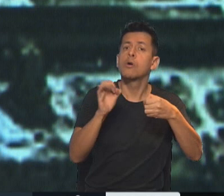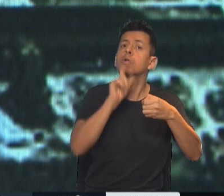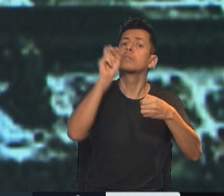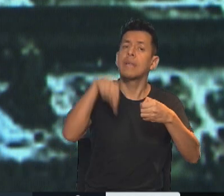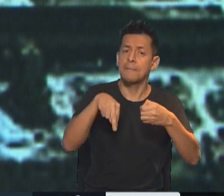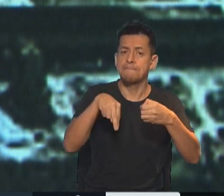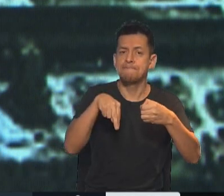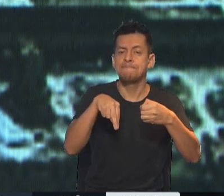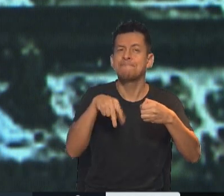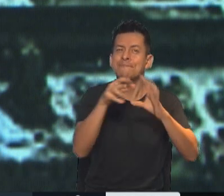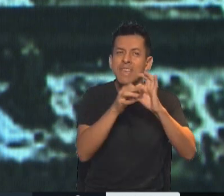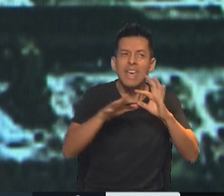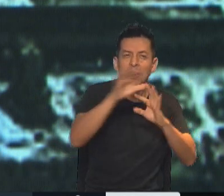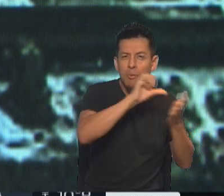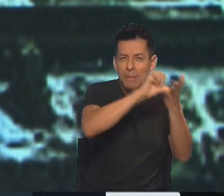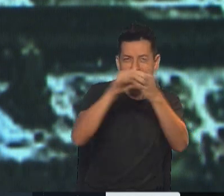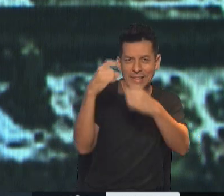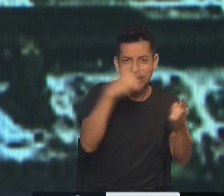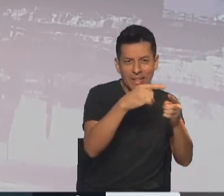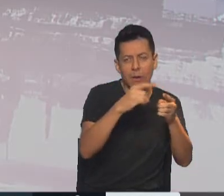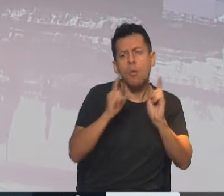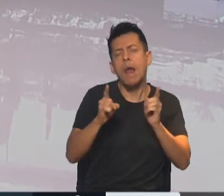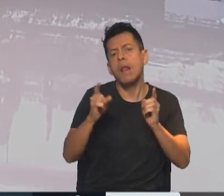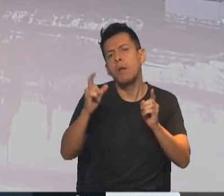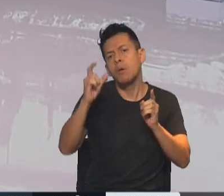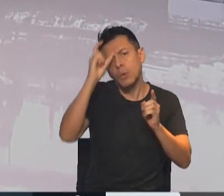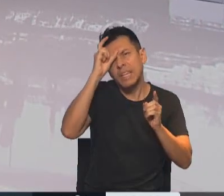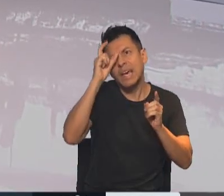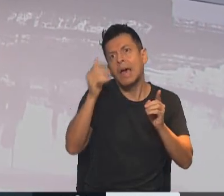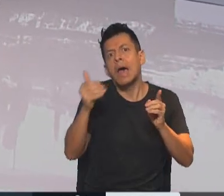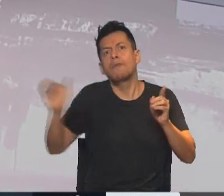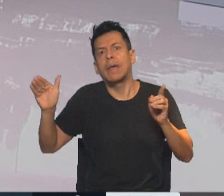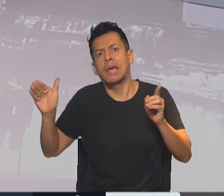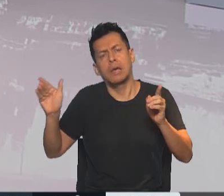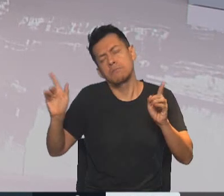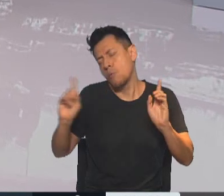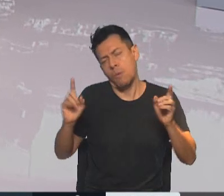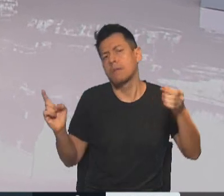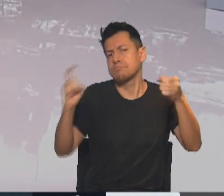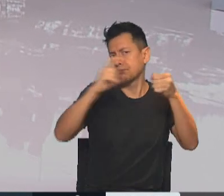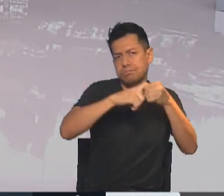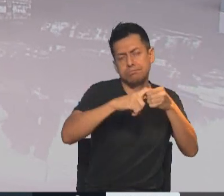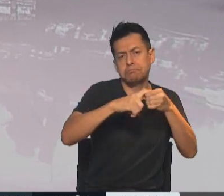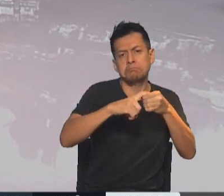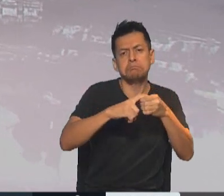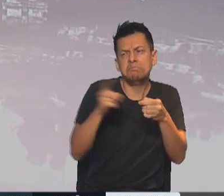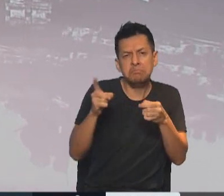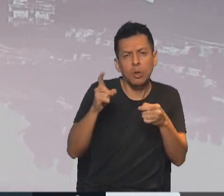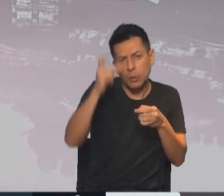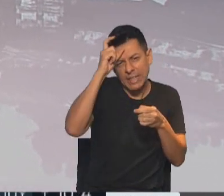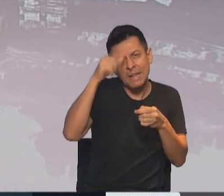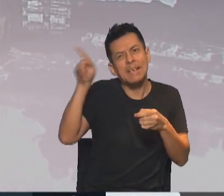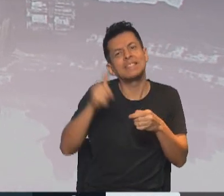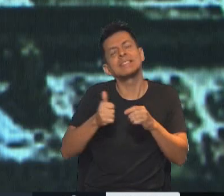europeos reclaman en este caso algunos de hecho piensan que turquía no debería pertenecer al otan porque pertenece más a